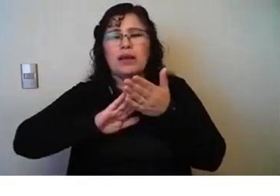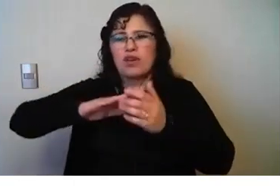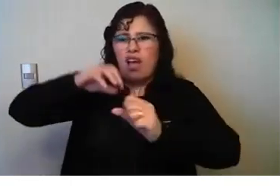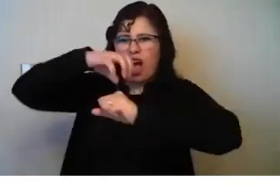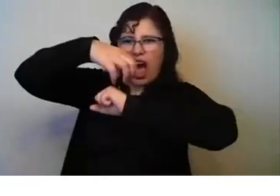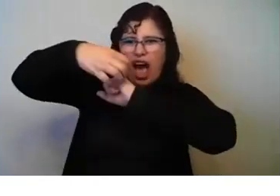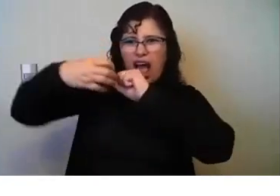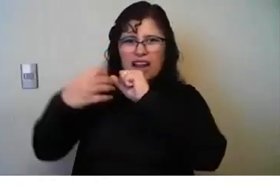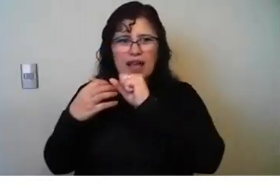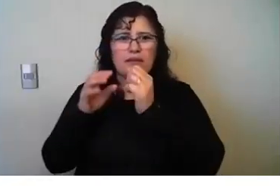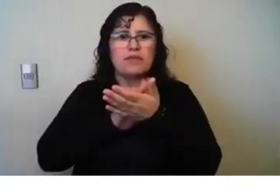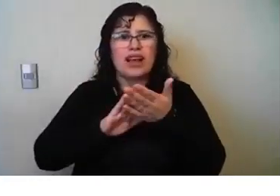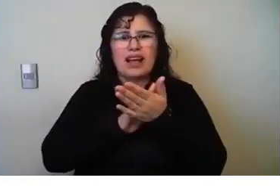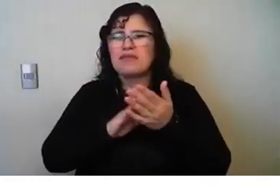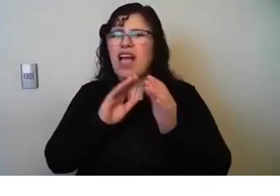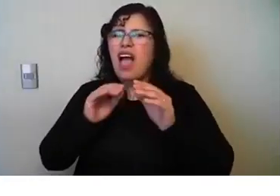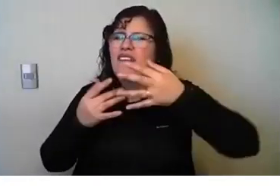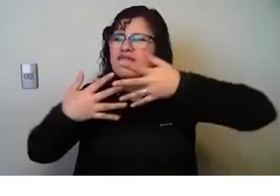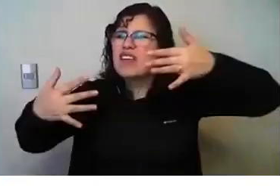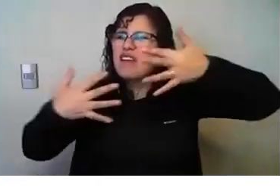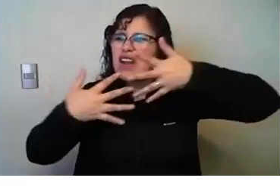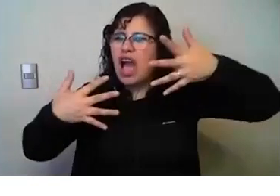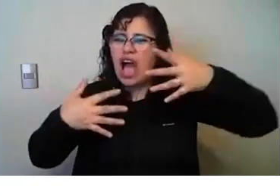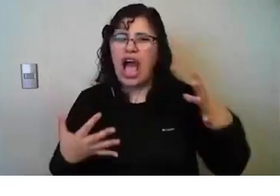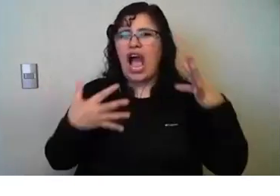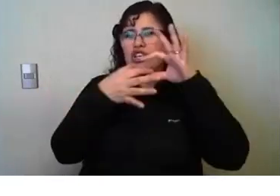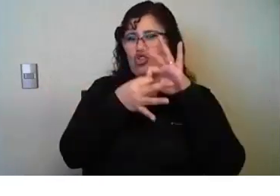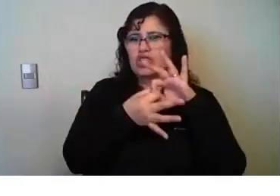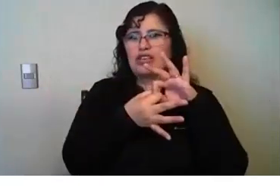de asociación.